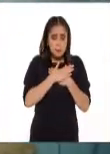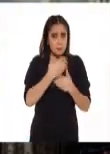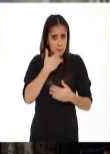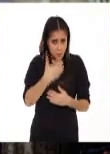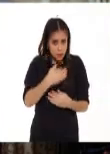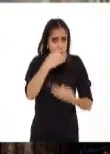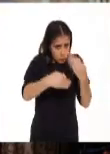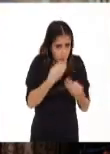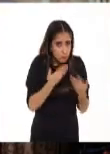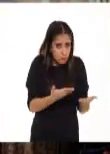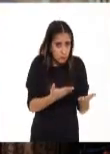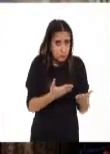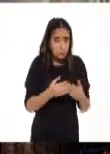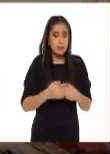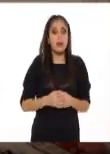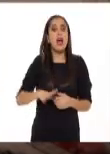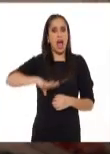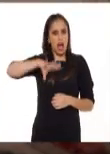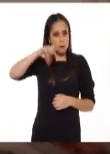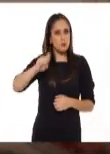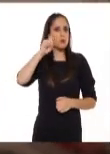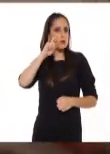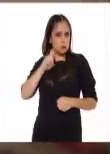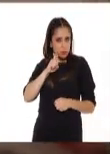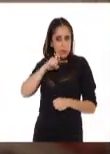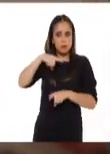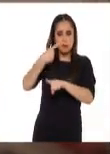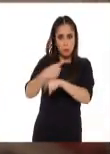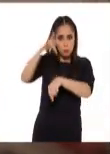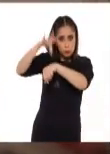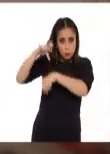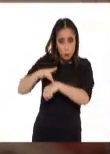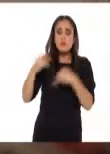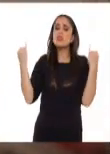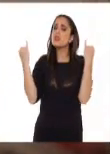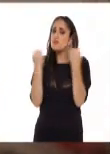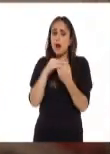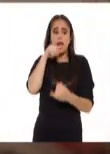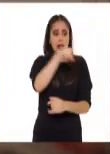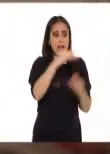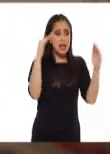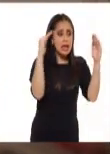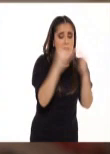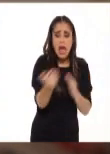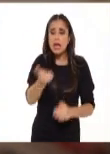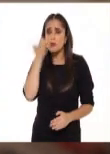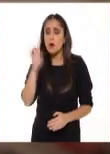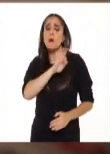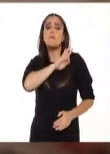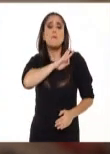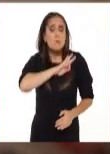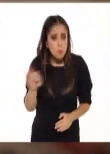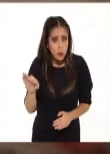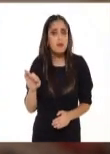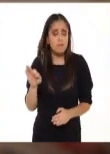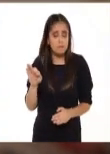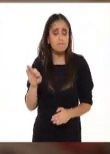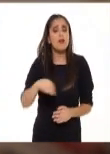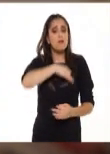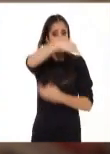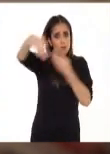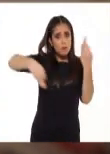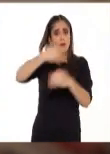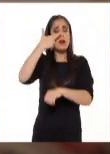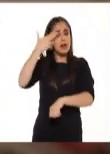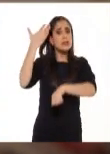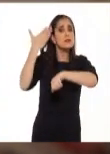¿Todo bien, mi amor? La violencia sexual también sucede en lugares confiables como el hogar o la escuela. Todas y